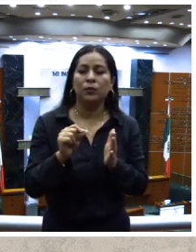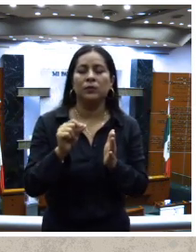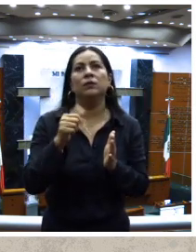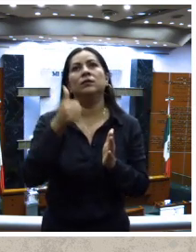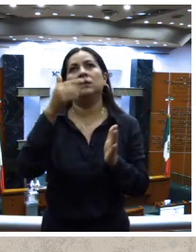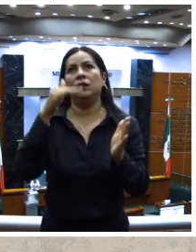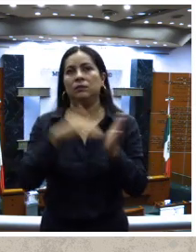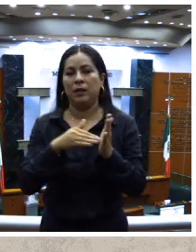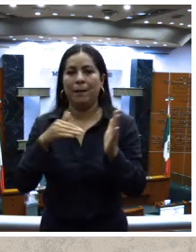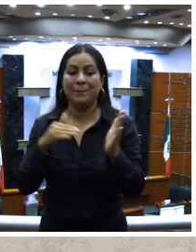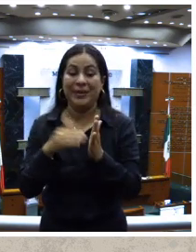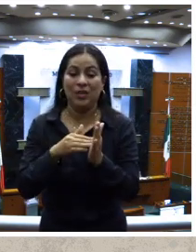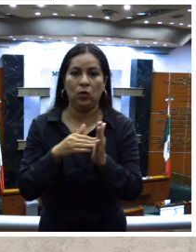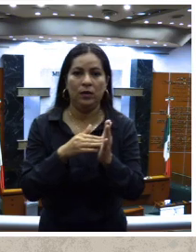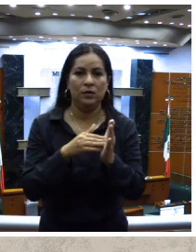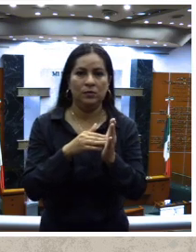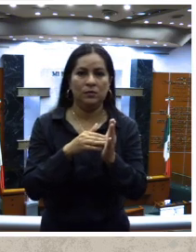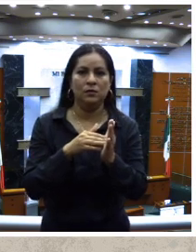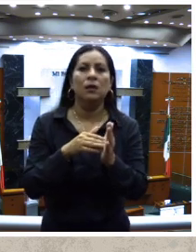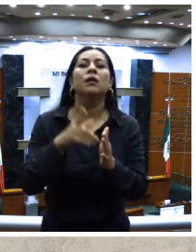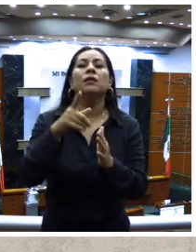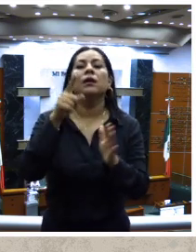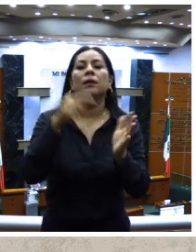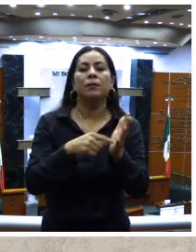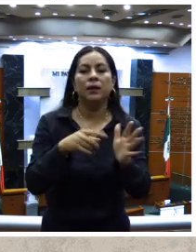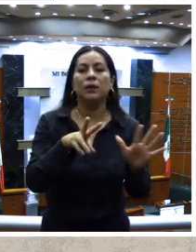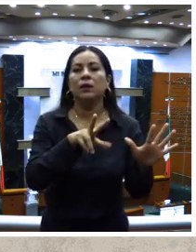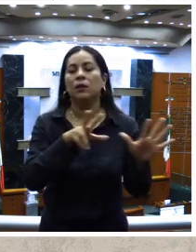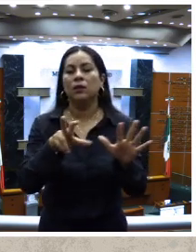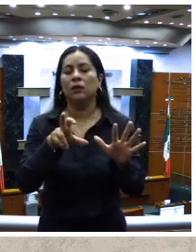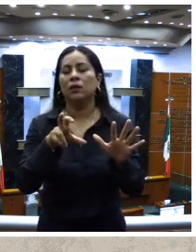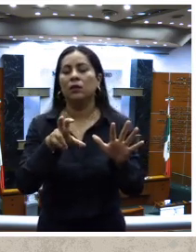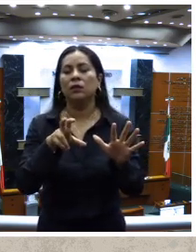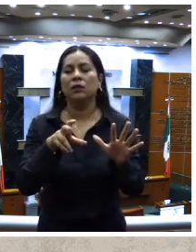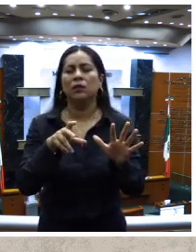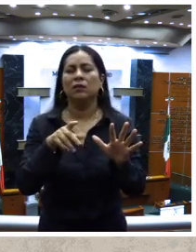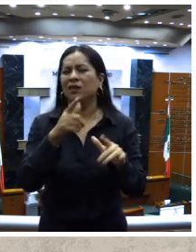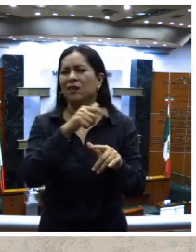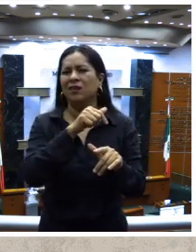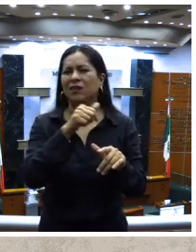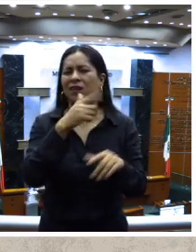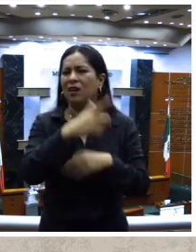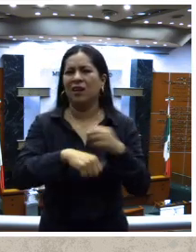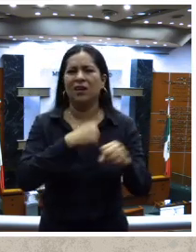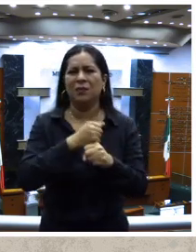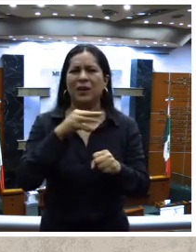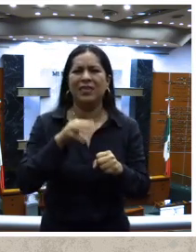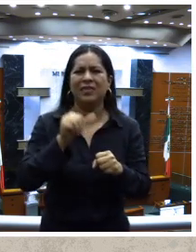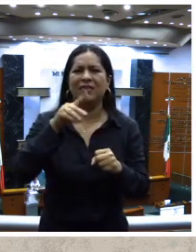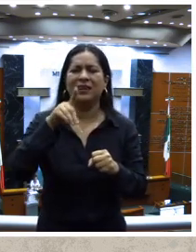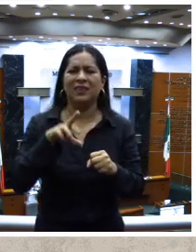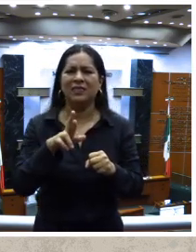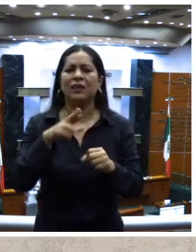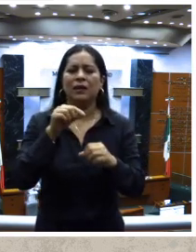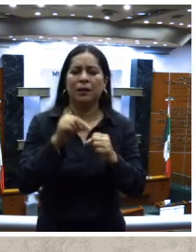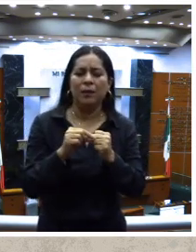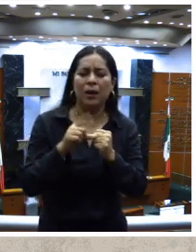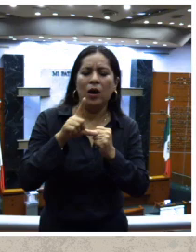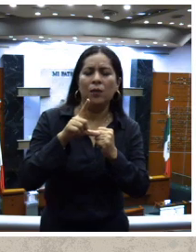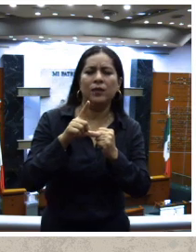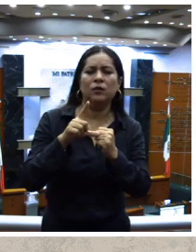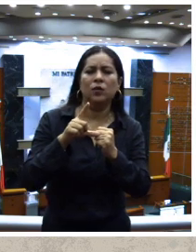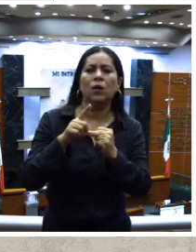6 mil millones de pesos. De 1982 a 1988, con Miguel de la Madrid, la deuda aumentó